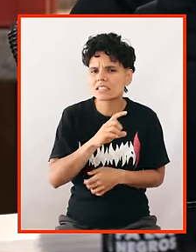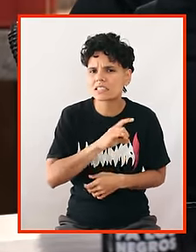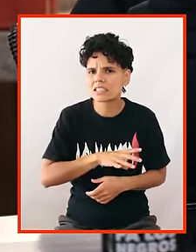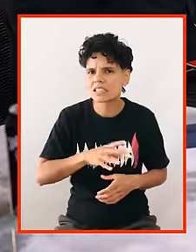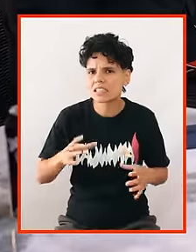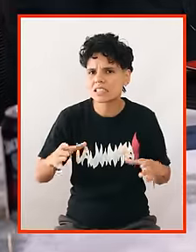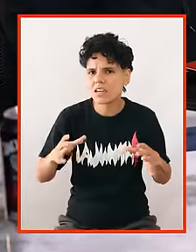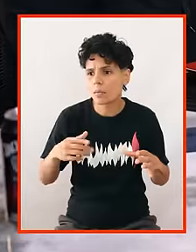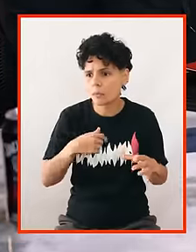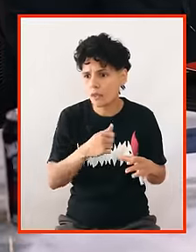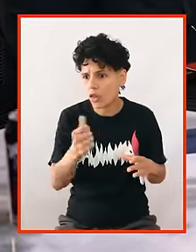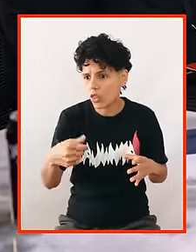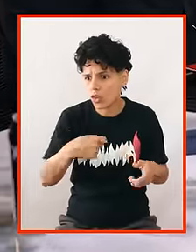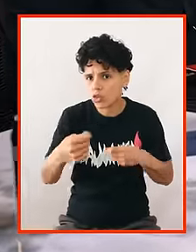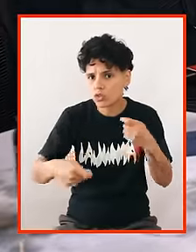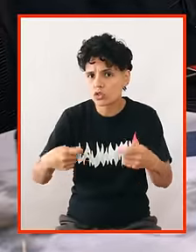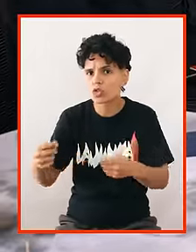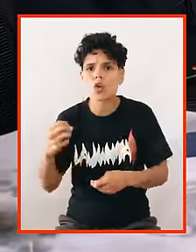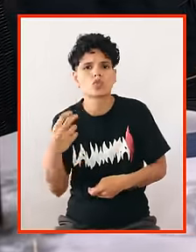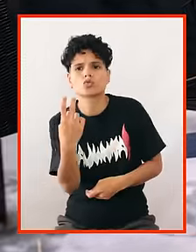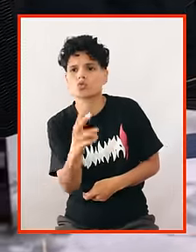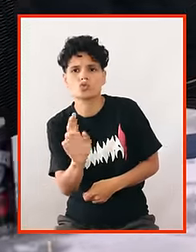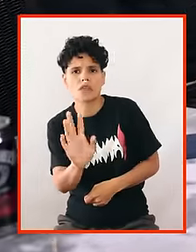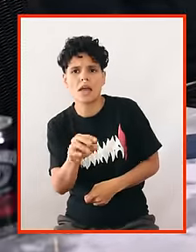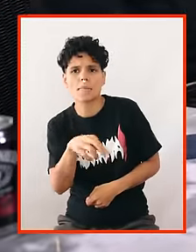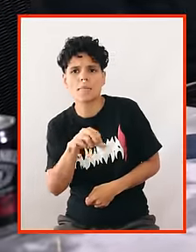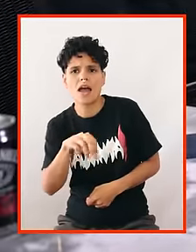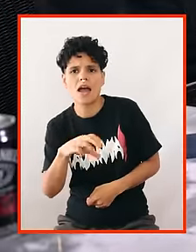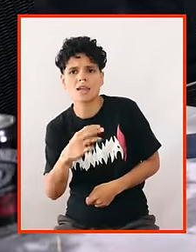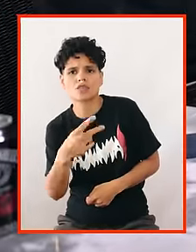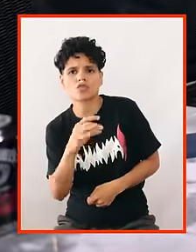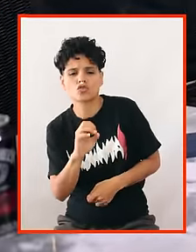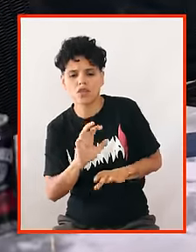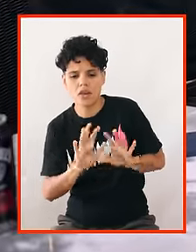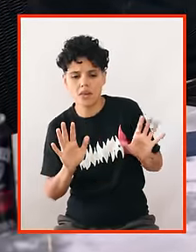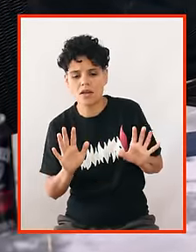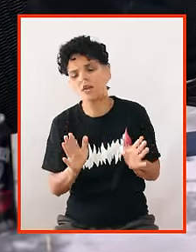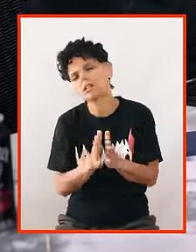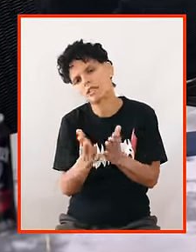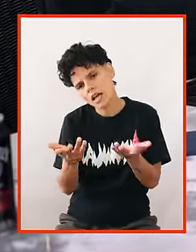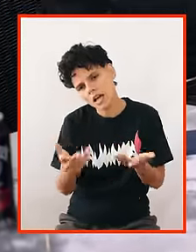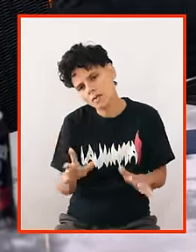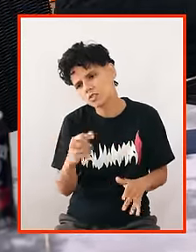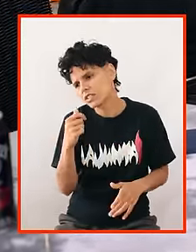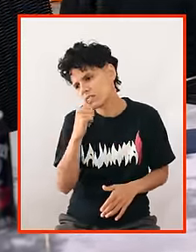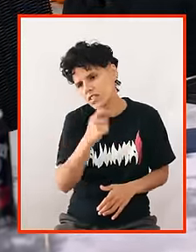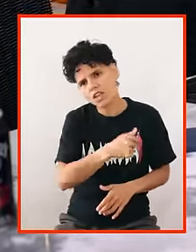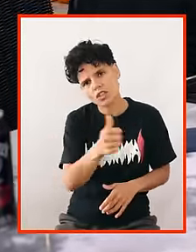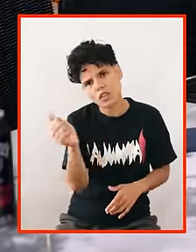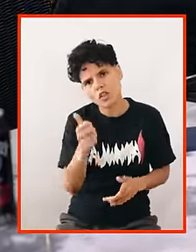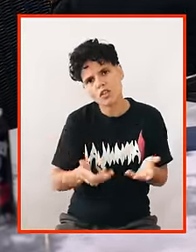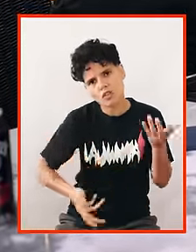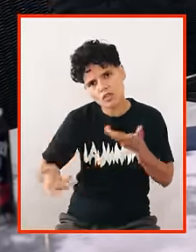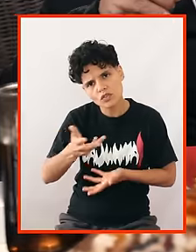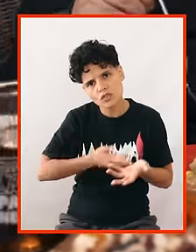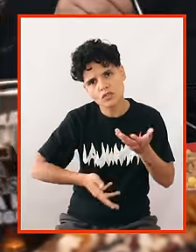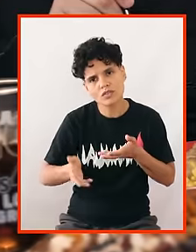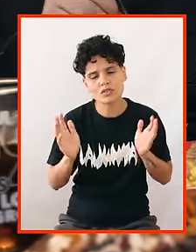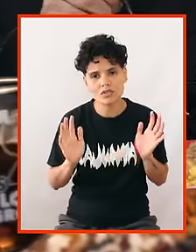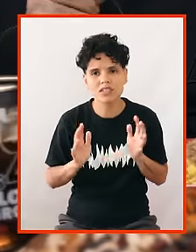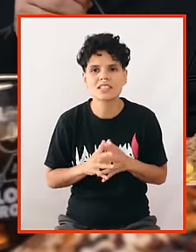para...? Es para Pancho, porque de verdad que aquí respetamos esa onda, ¿no? Sí, es para todo, la chilena es para todo, Alvarito,